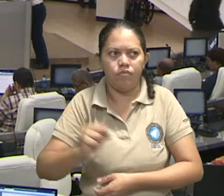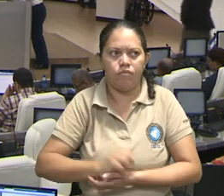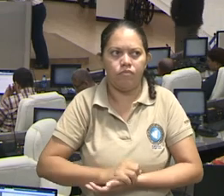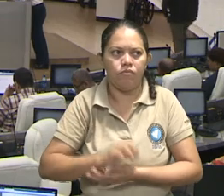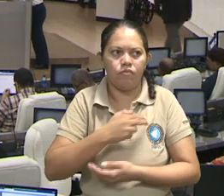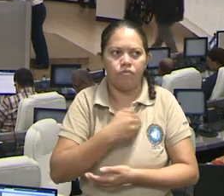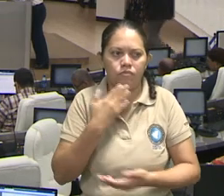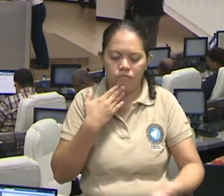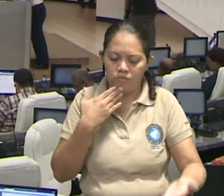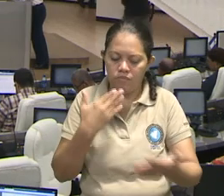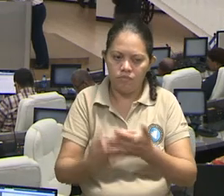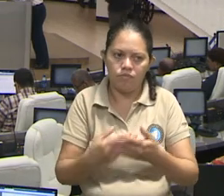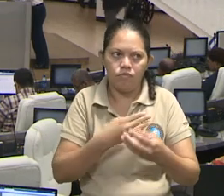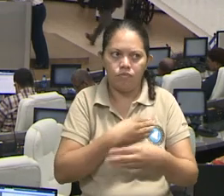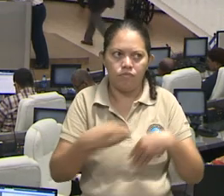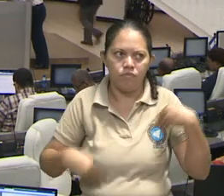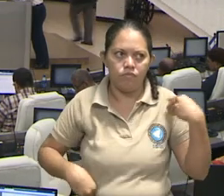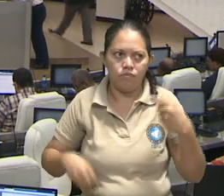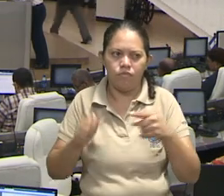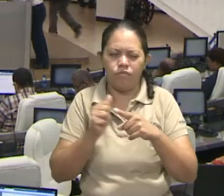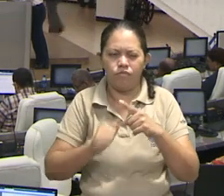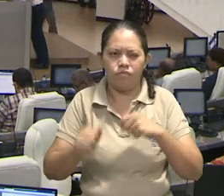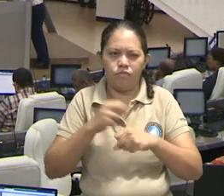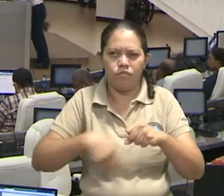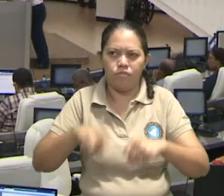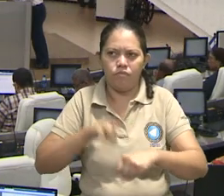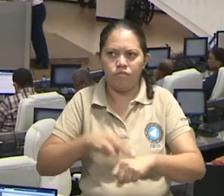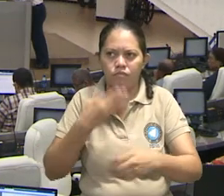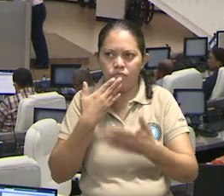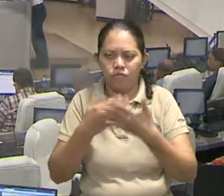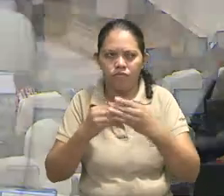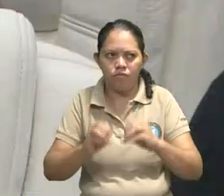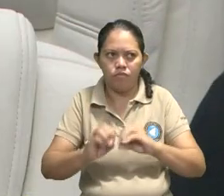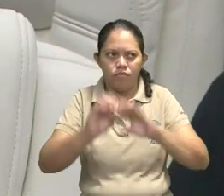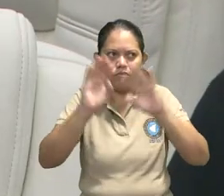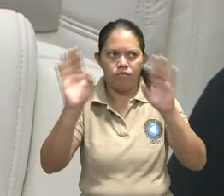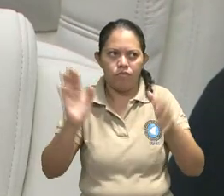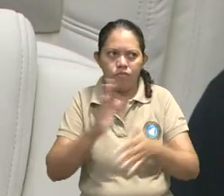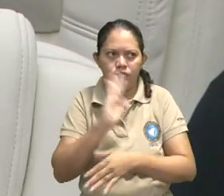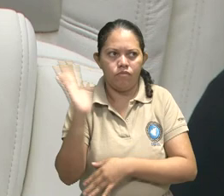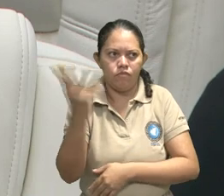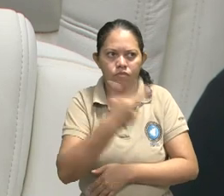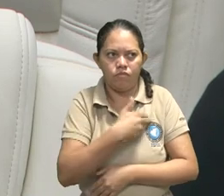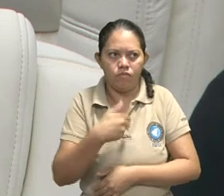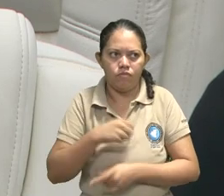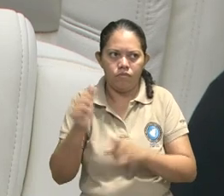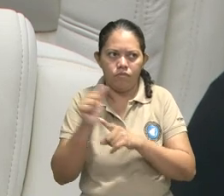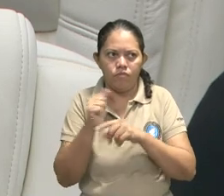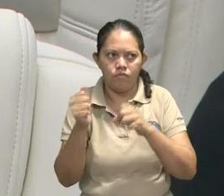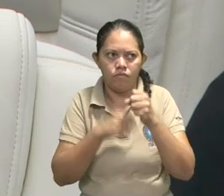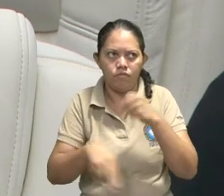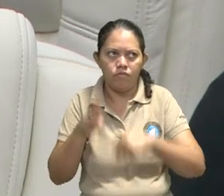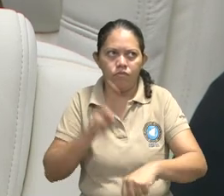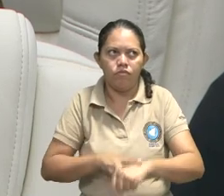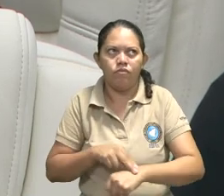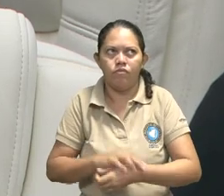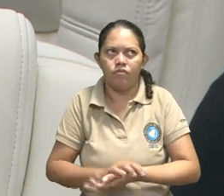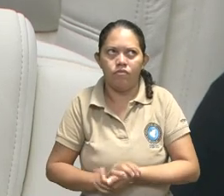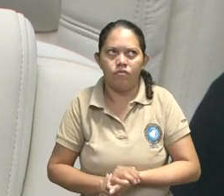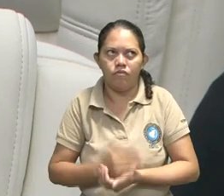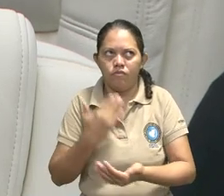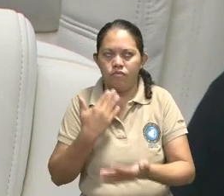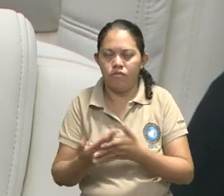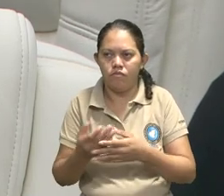Muchas gracias, compañero presidente. Buenos días, diputados y diputadas de la Asamblea Nacional.